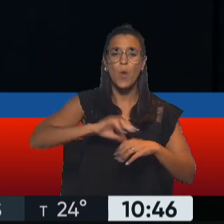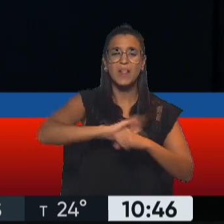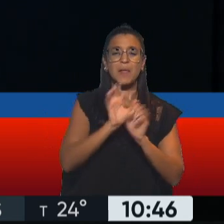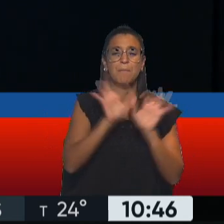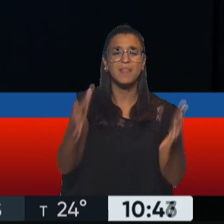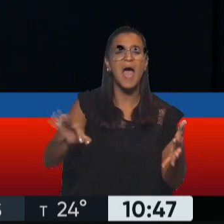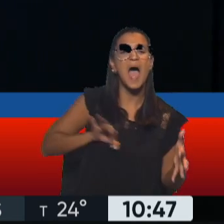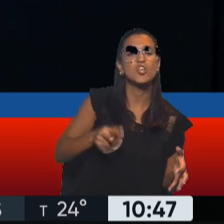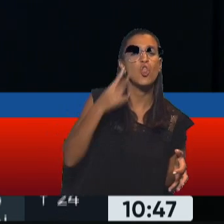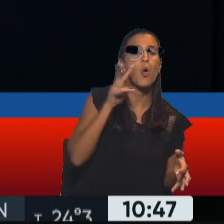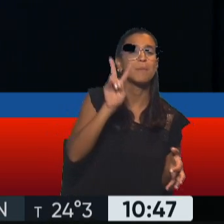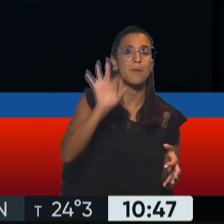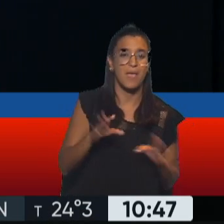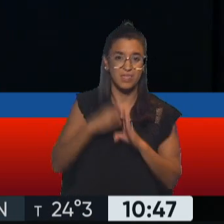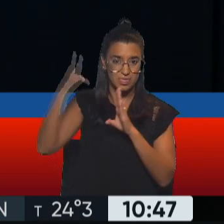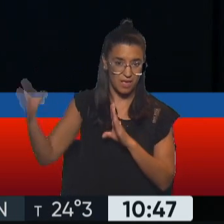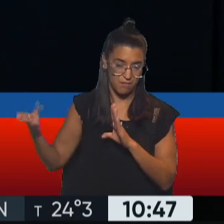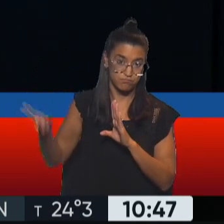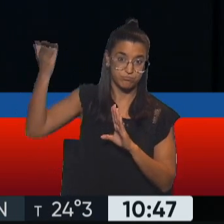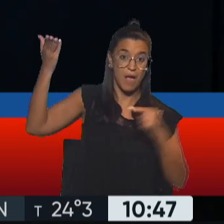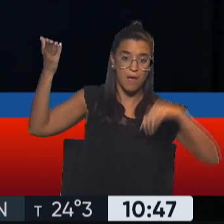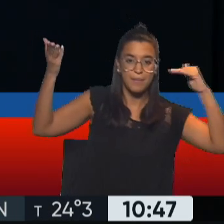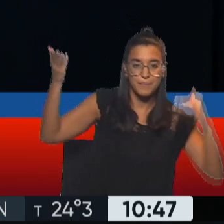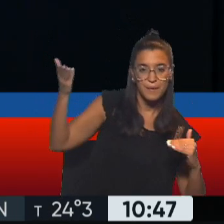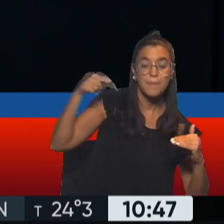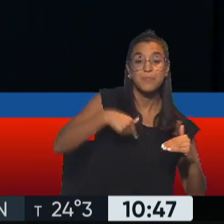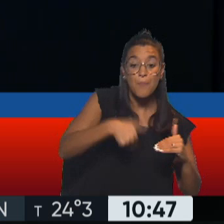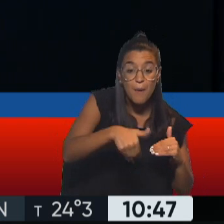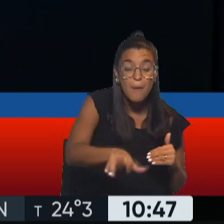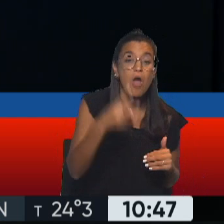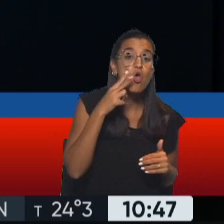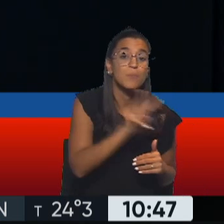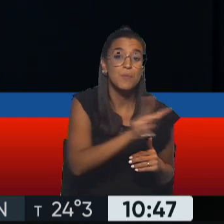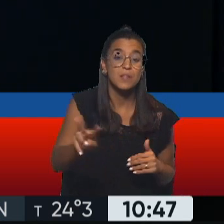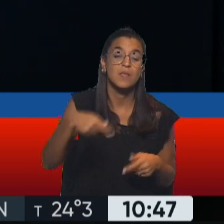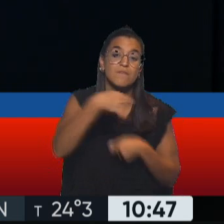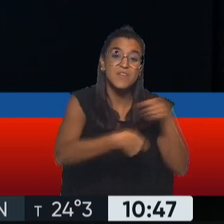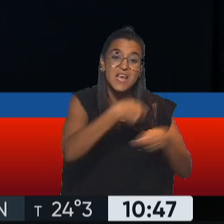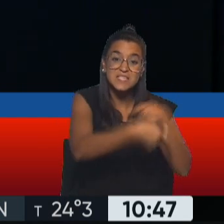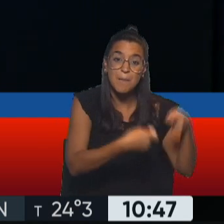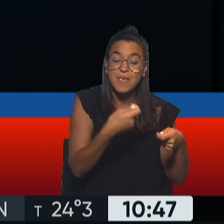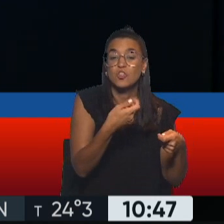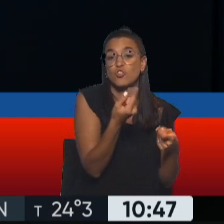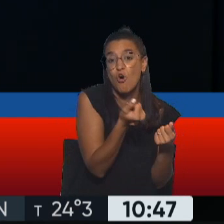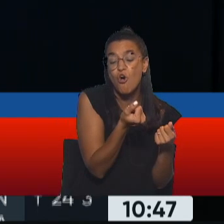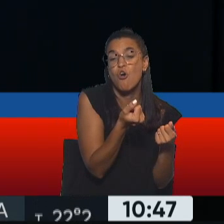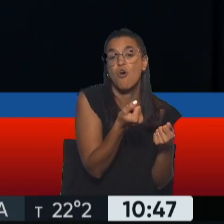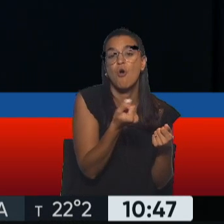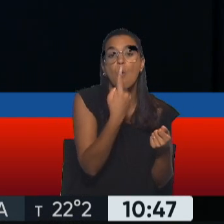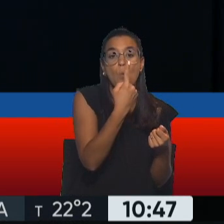fue el año 2020. Se apunta a que en el año 2022 el financiamiento monetario sea